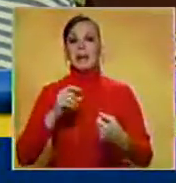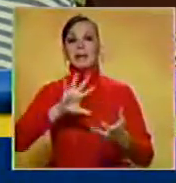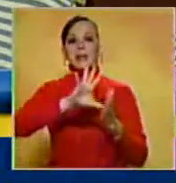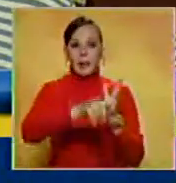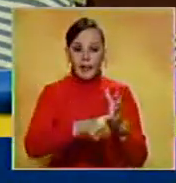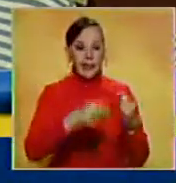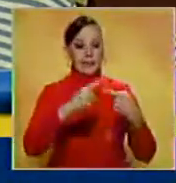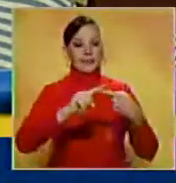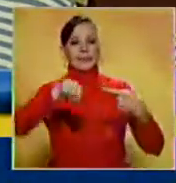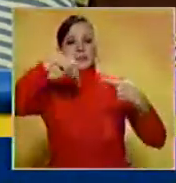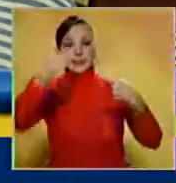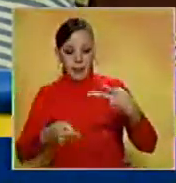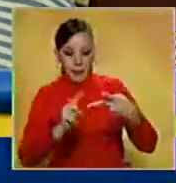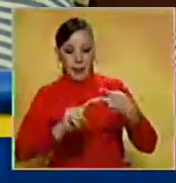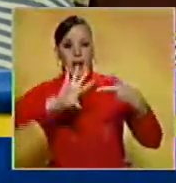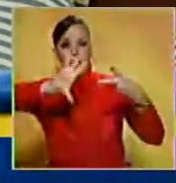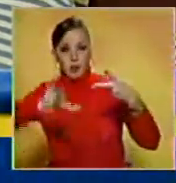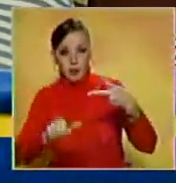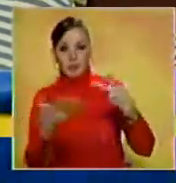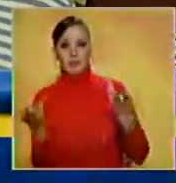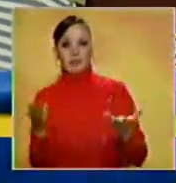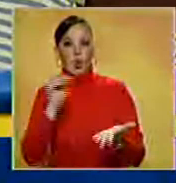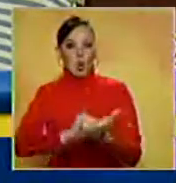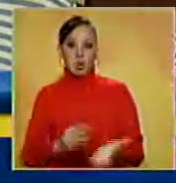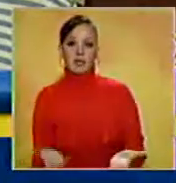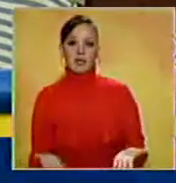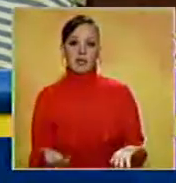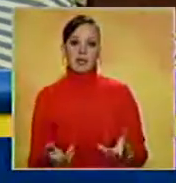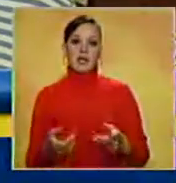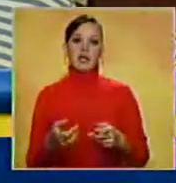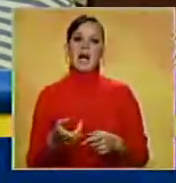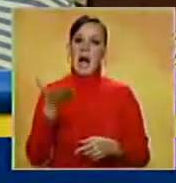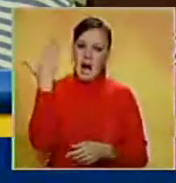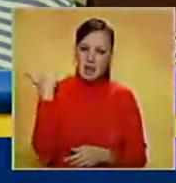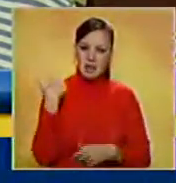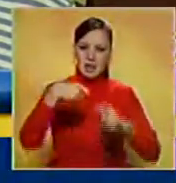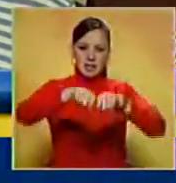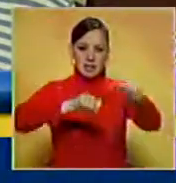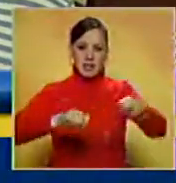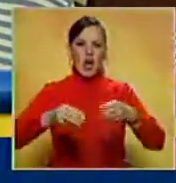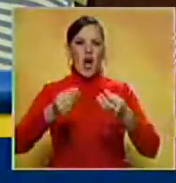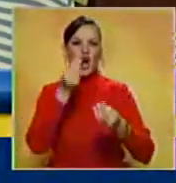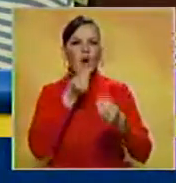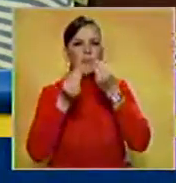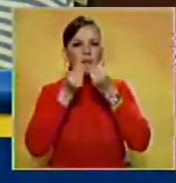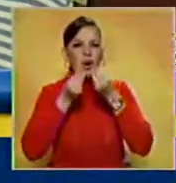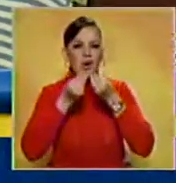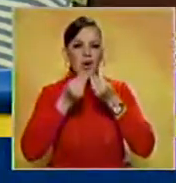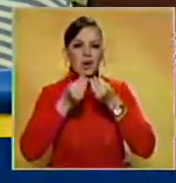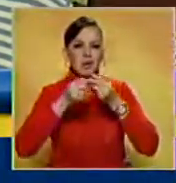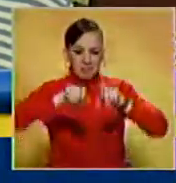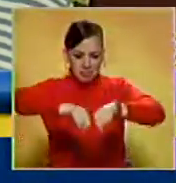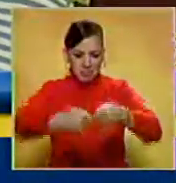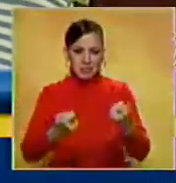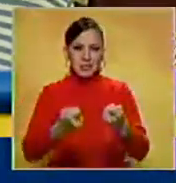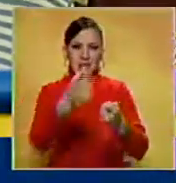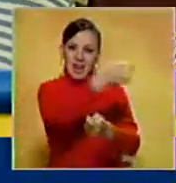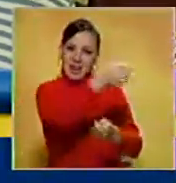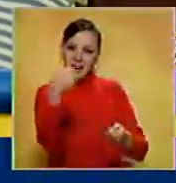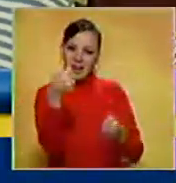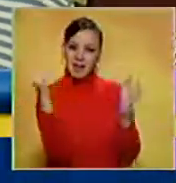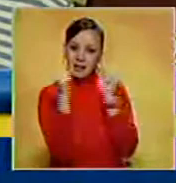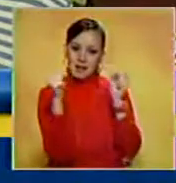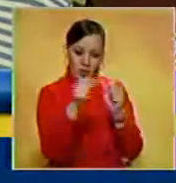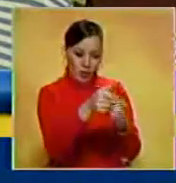que también fue hurtado el liceo y fue dañado lo que fue el área del comedor. Fueron dañados los congeladores,